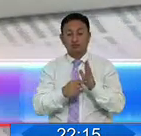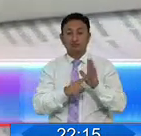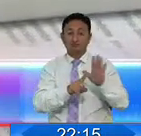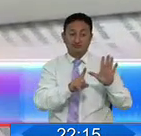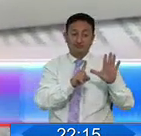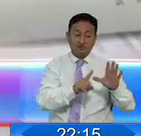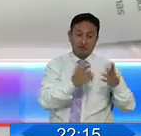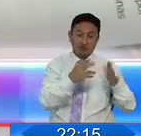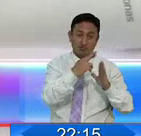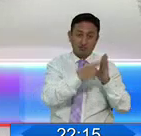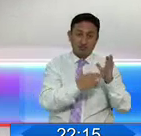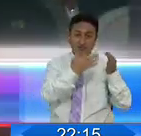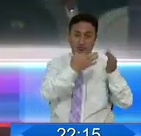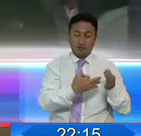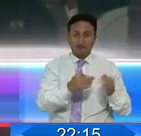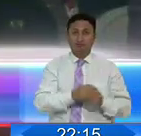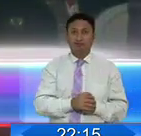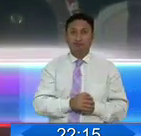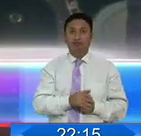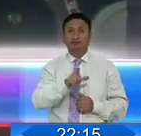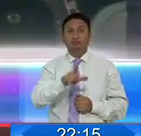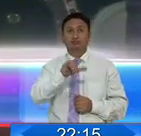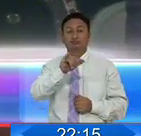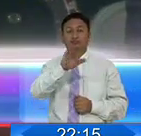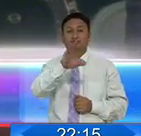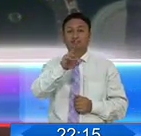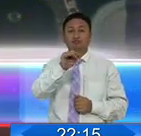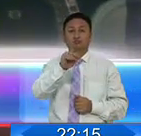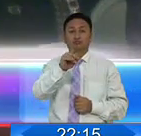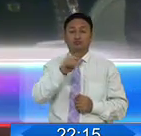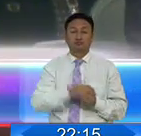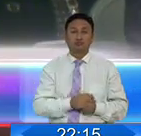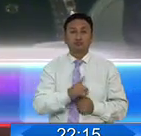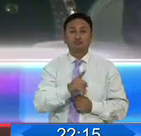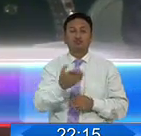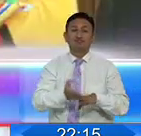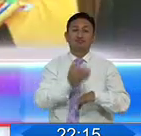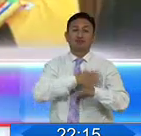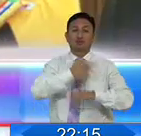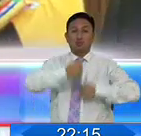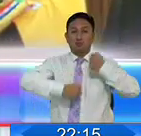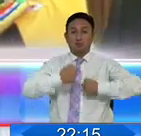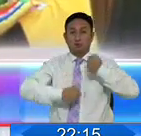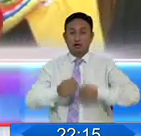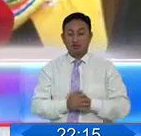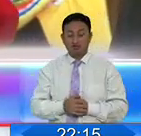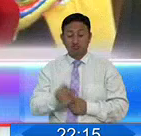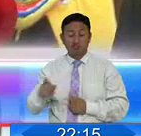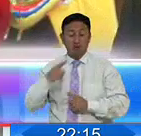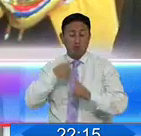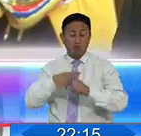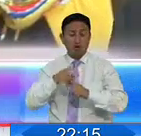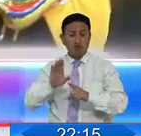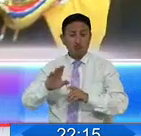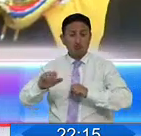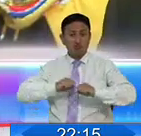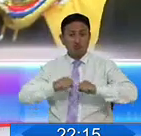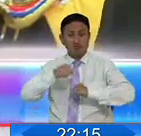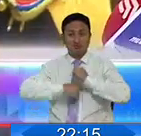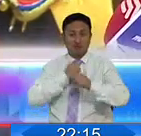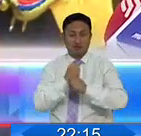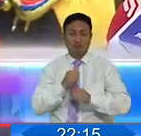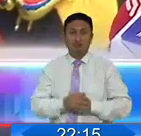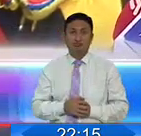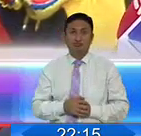están publicadas en el registro oficial se ha habilitado el presidente de la legislatura desde mayo pasado califica como positiva la gestión de este año